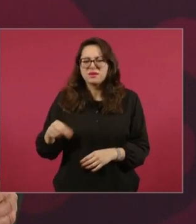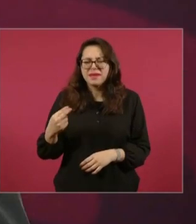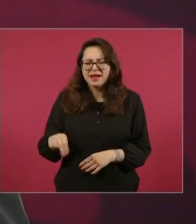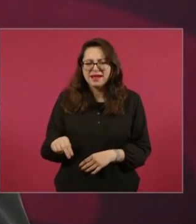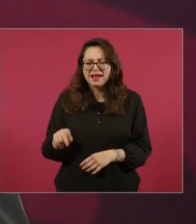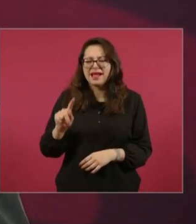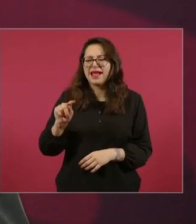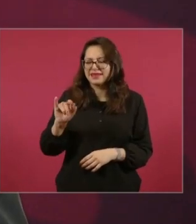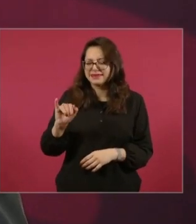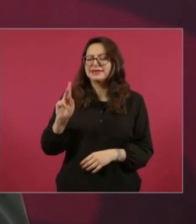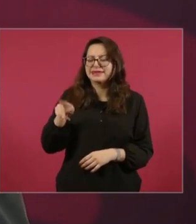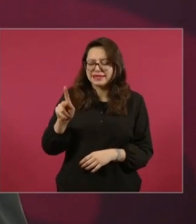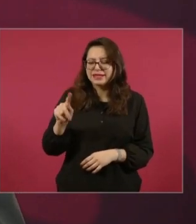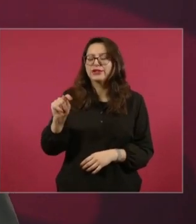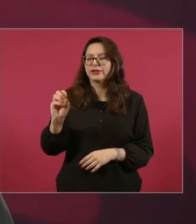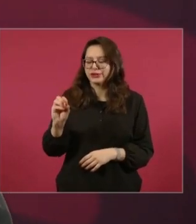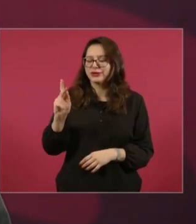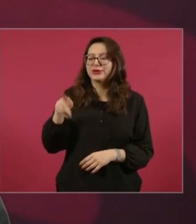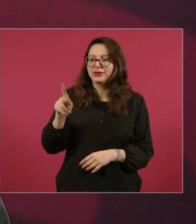TikTok.